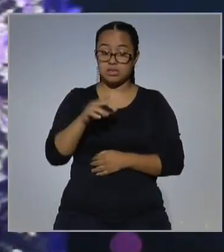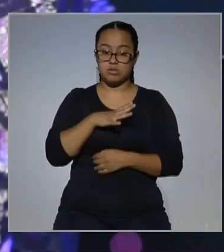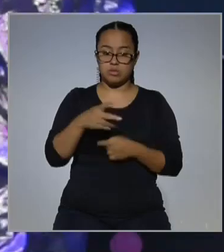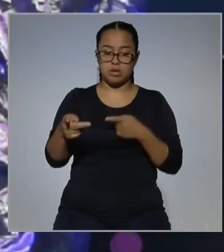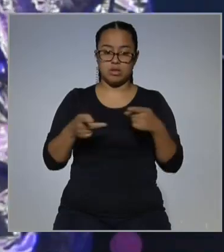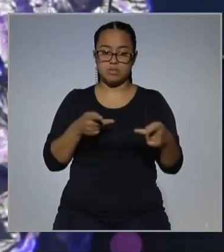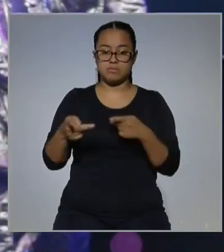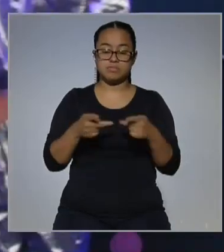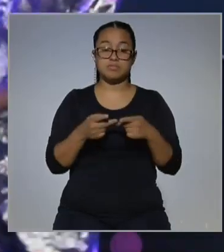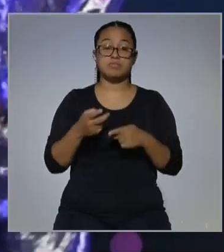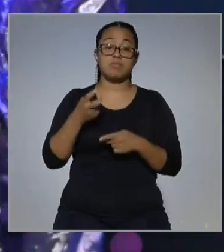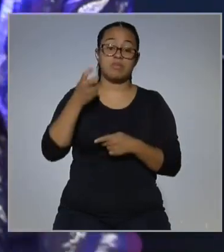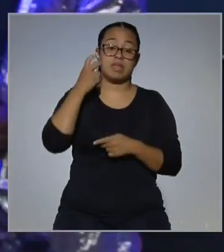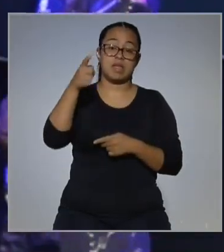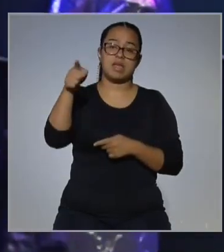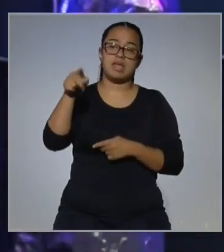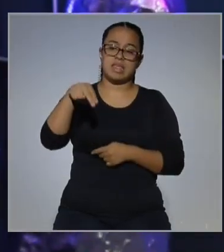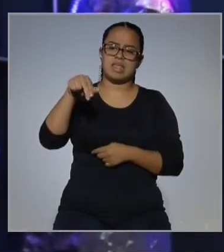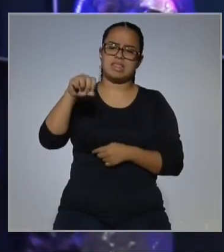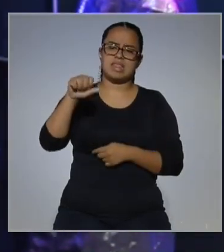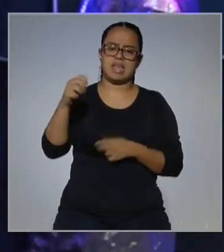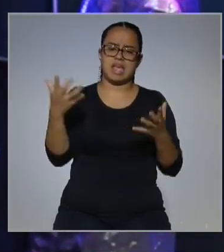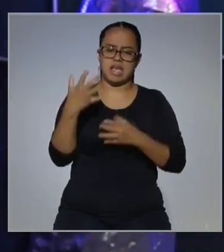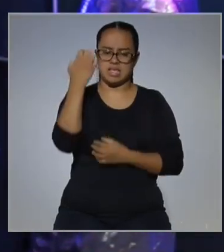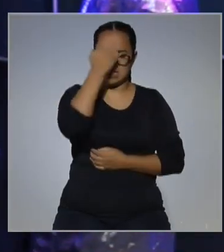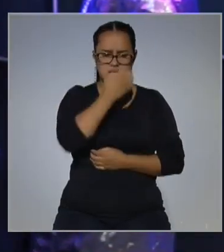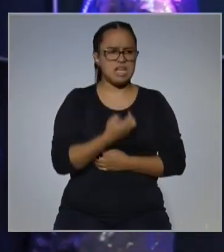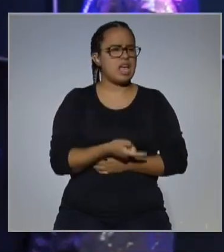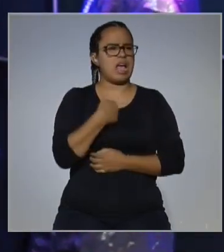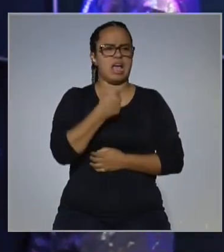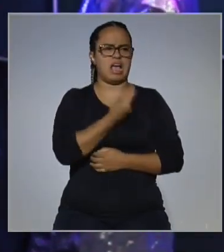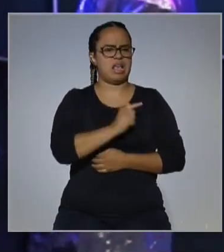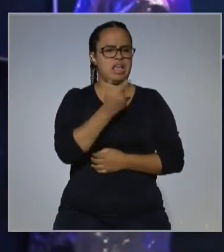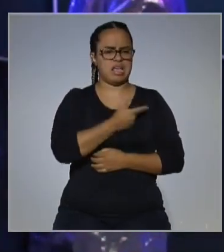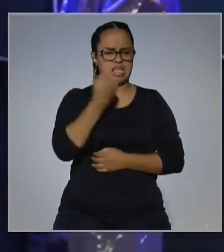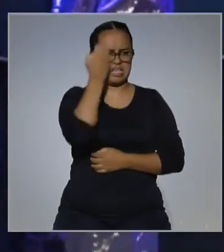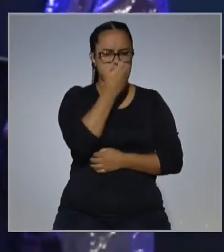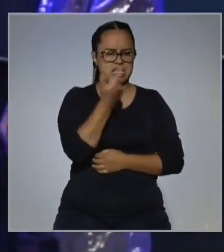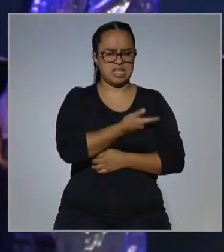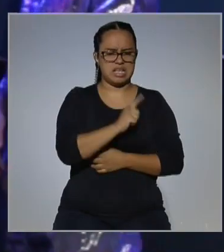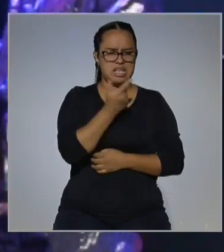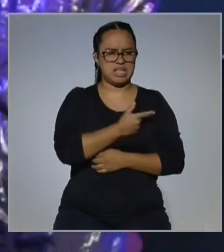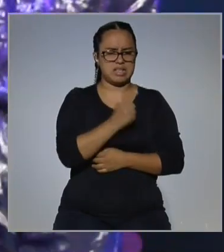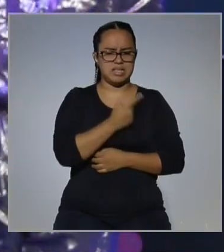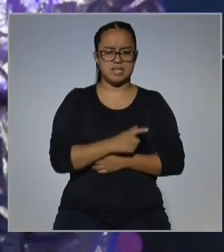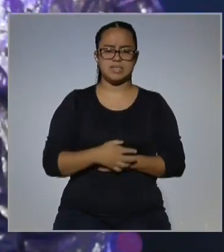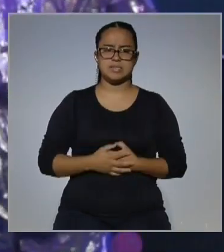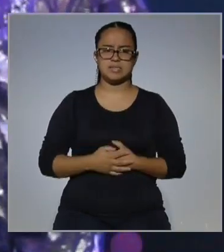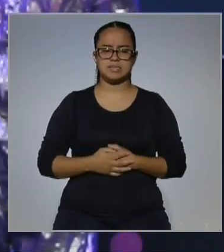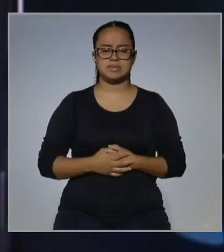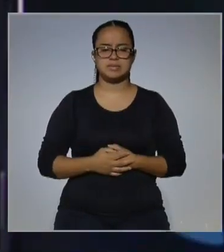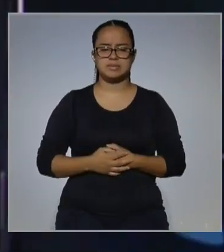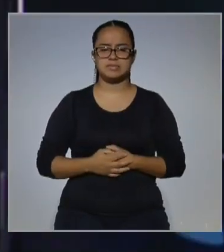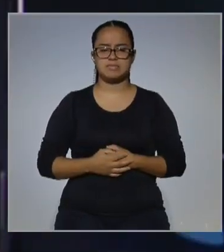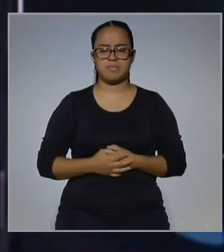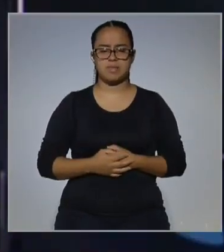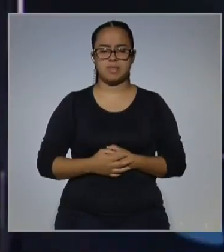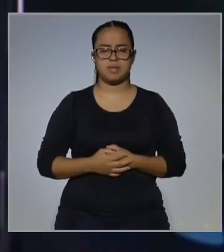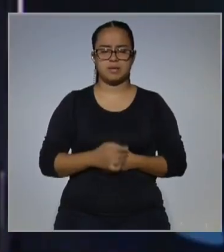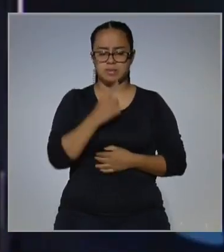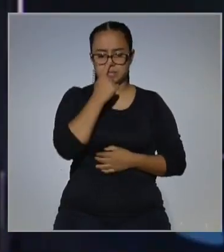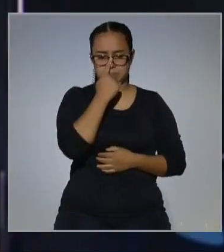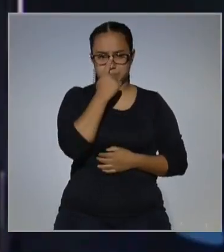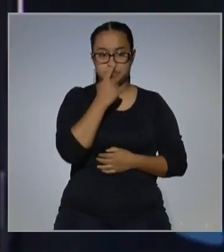la NASA siempre hacen un examen. ¡Ay, no, a mí no me gustan de eso! No, a mí tampoco, suena feo. ¡Ay, sí, no se come, no! Un año